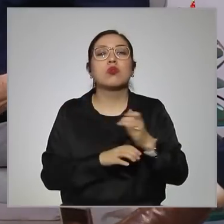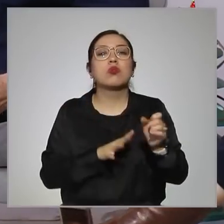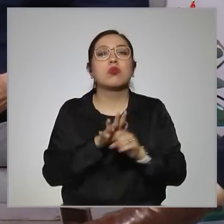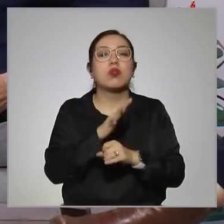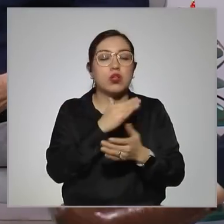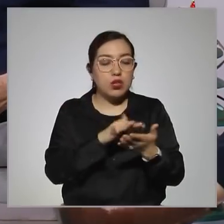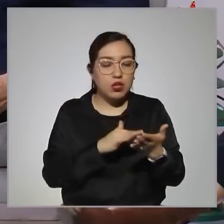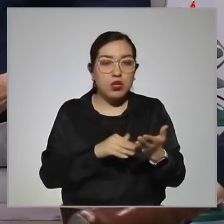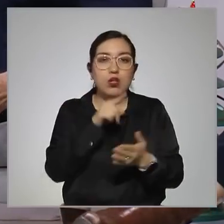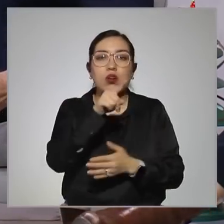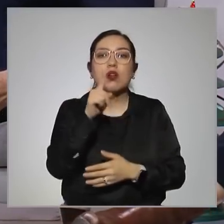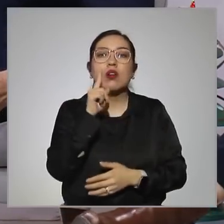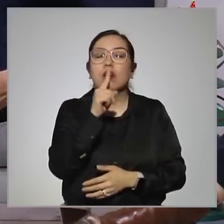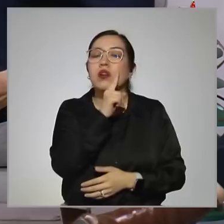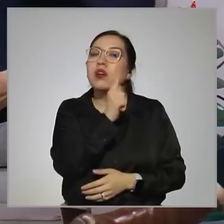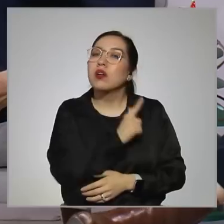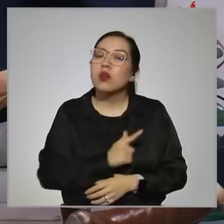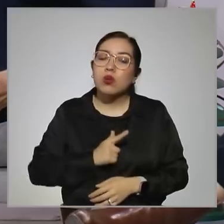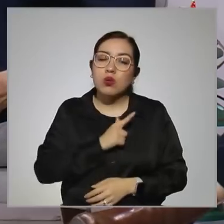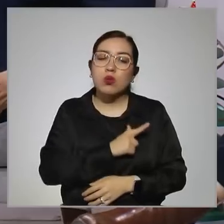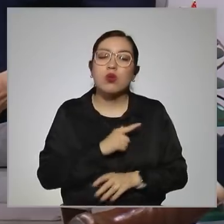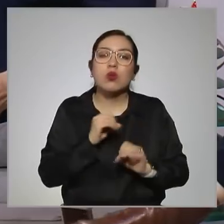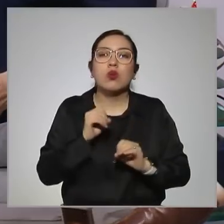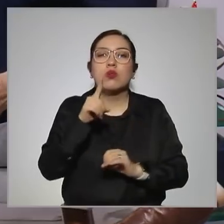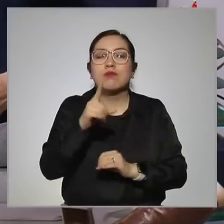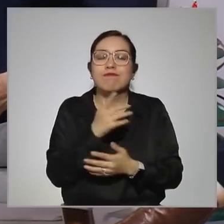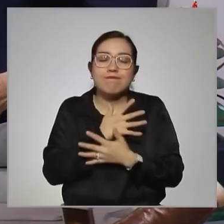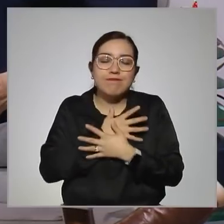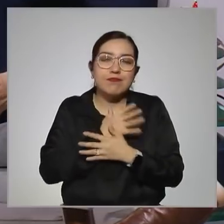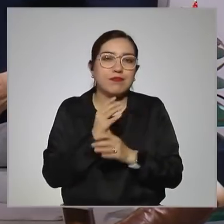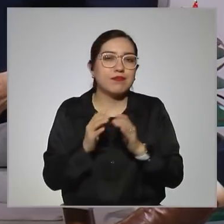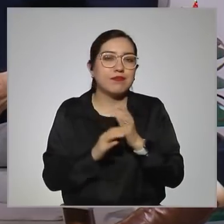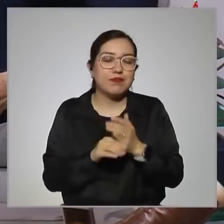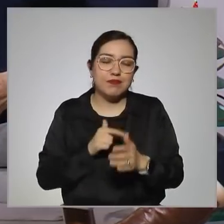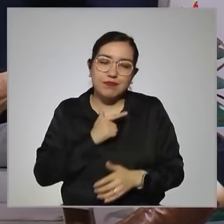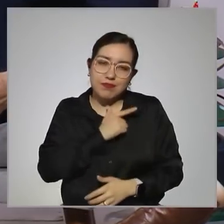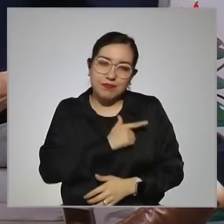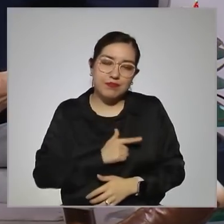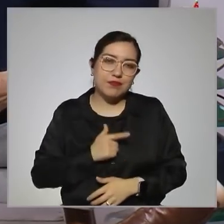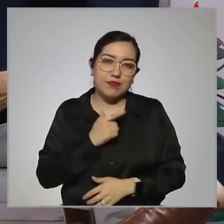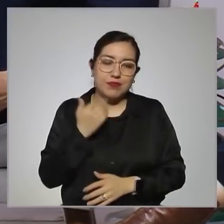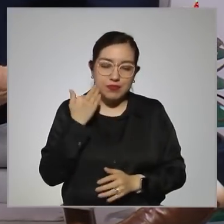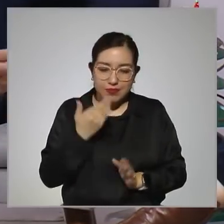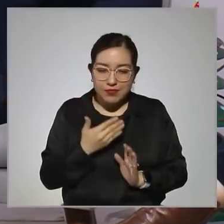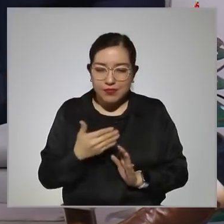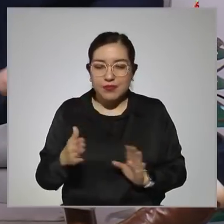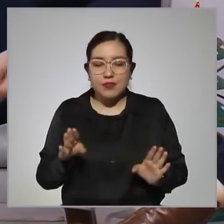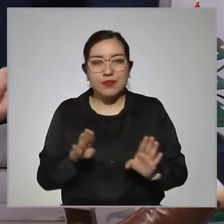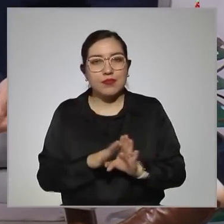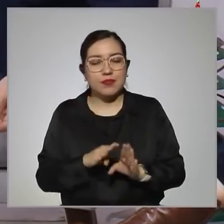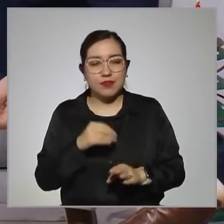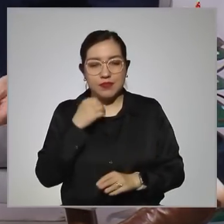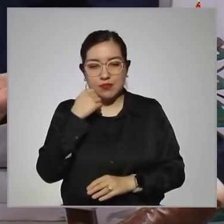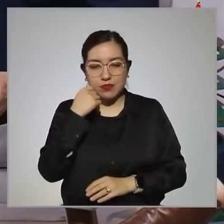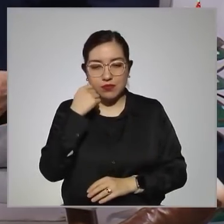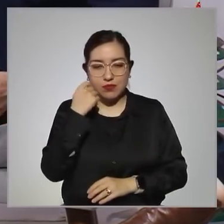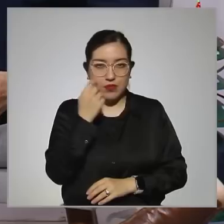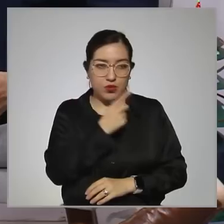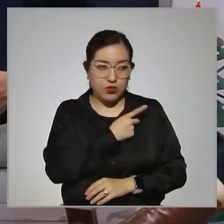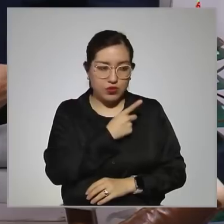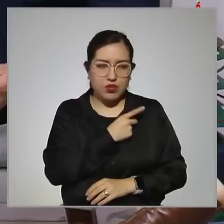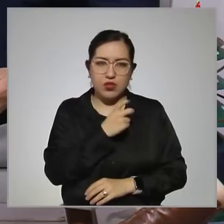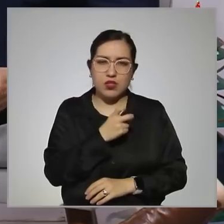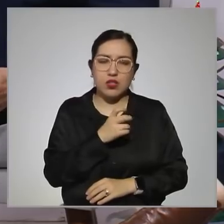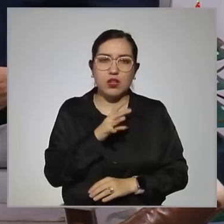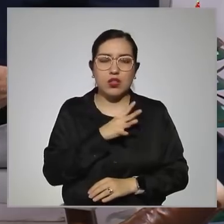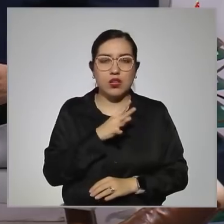gusta leer, lo que apreciamos, estos momentos de soledad, obviamente, que los